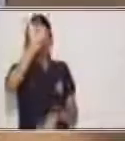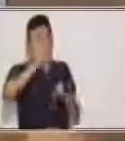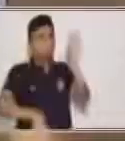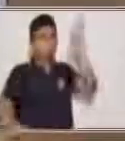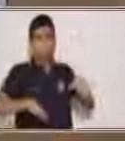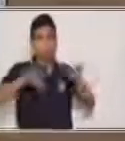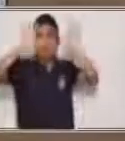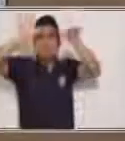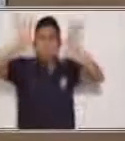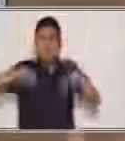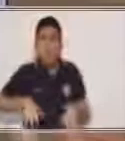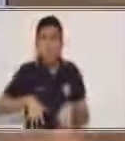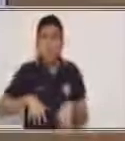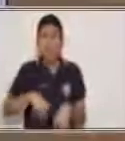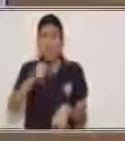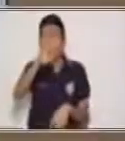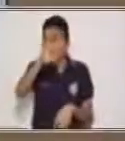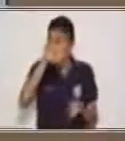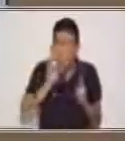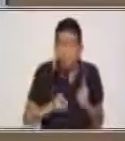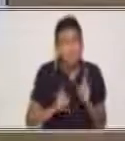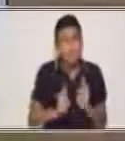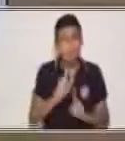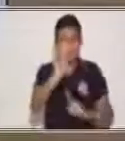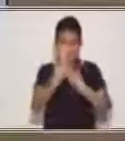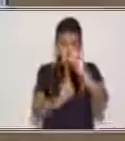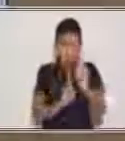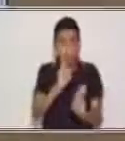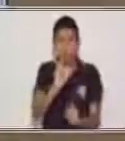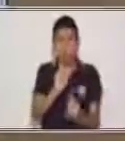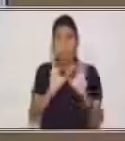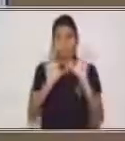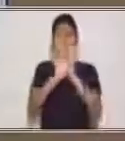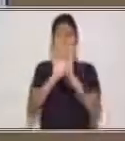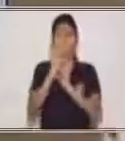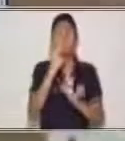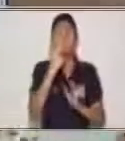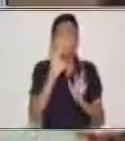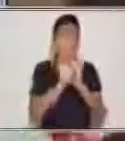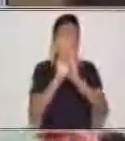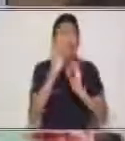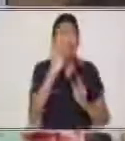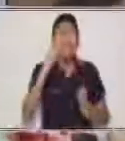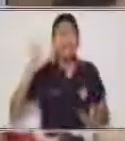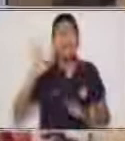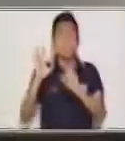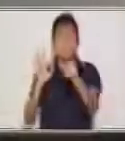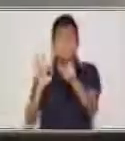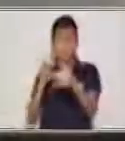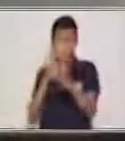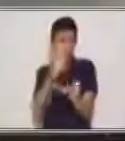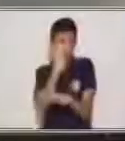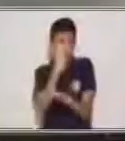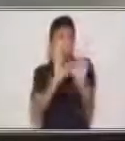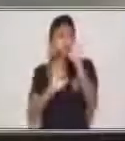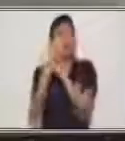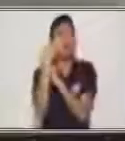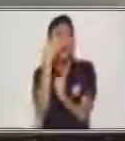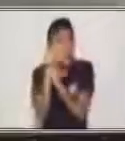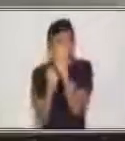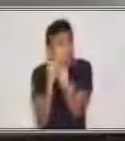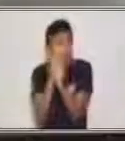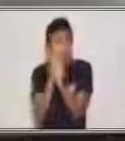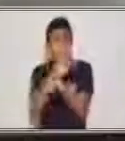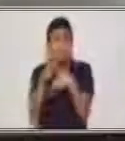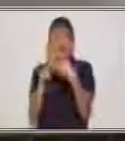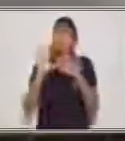nuestras experiencias por medio de preguntas. ¿Te has dado cuenta con tus hermanos pequeños cuando tienen alrededor de 2 o 3 años? Todo